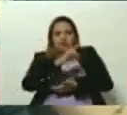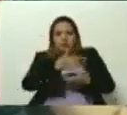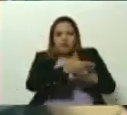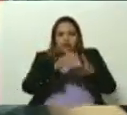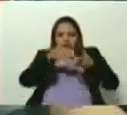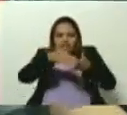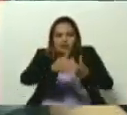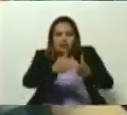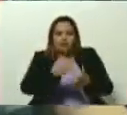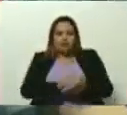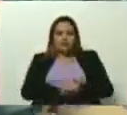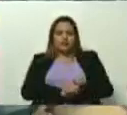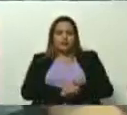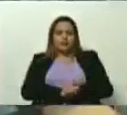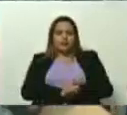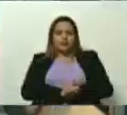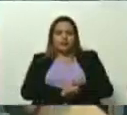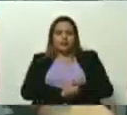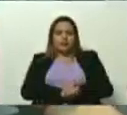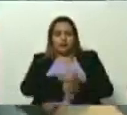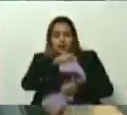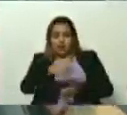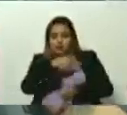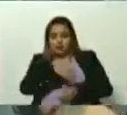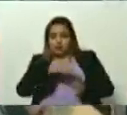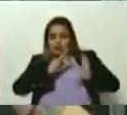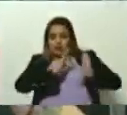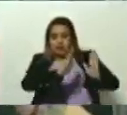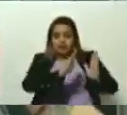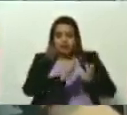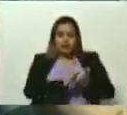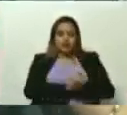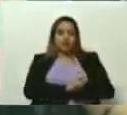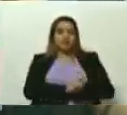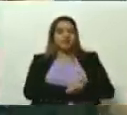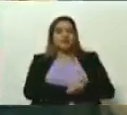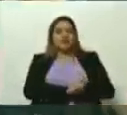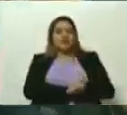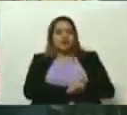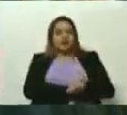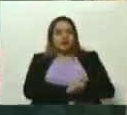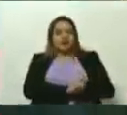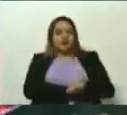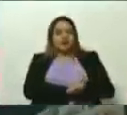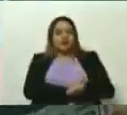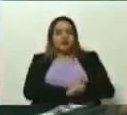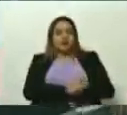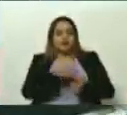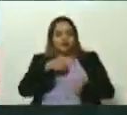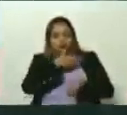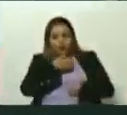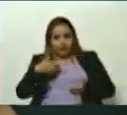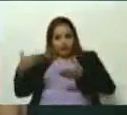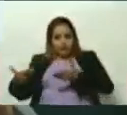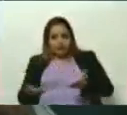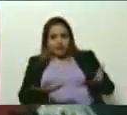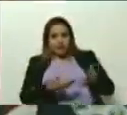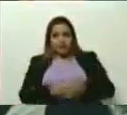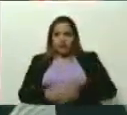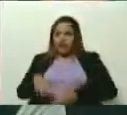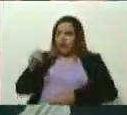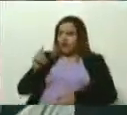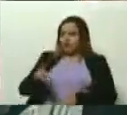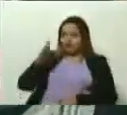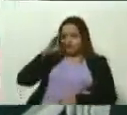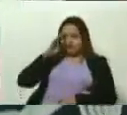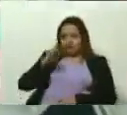marinos. Ok, este es nuestro stand. ¿Verdad? Le doy la bienvenida, pues, entonces. Coronel,